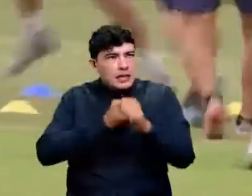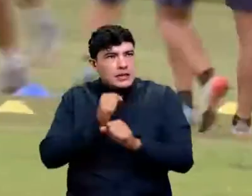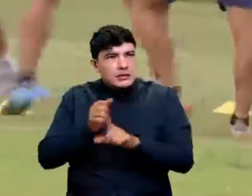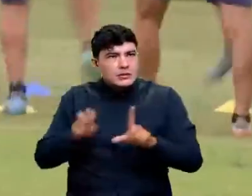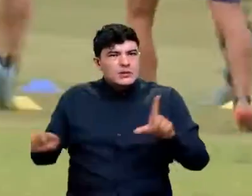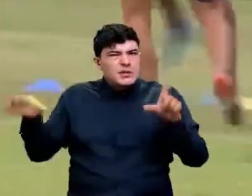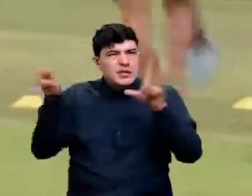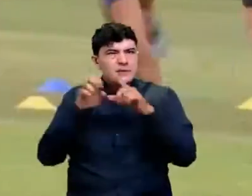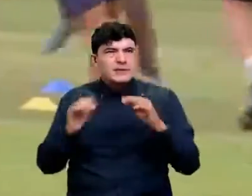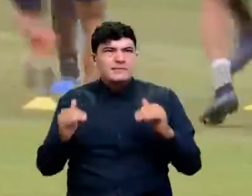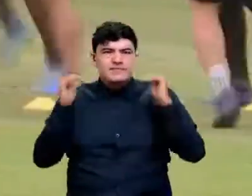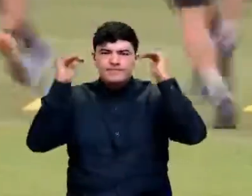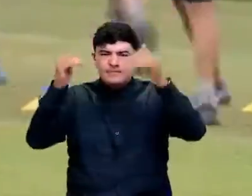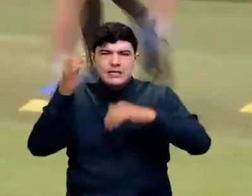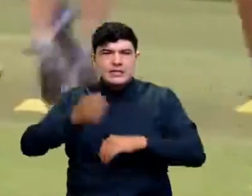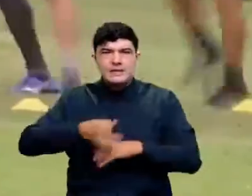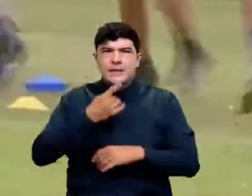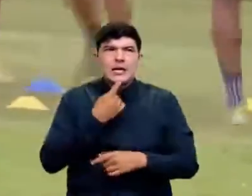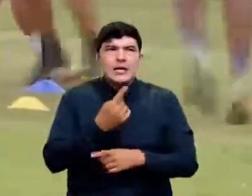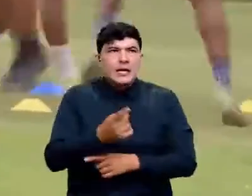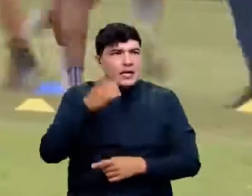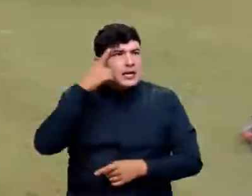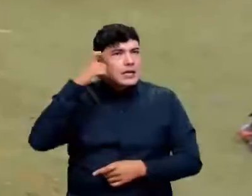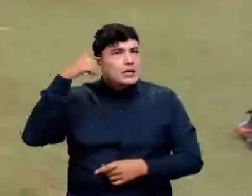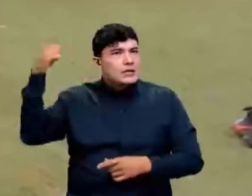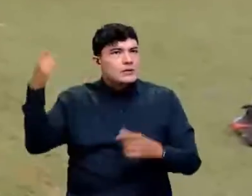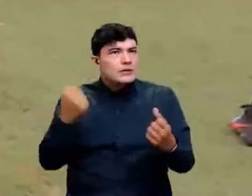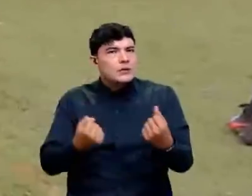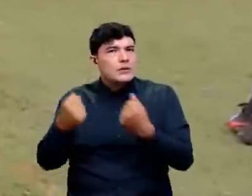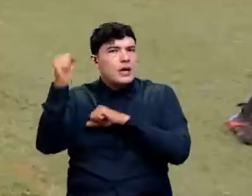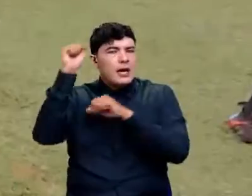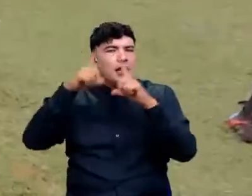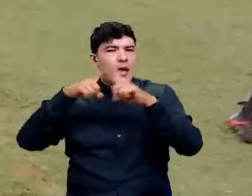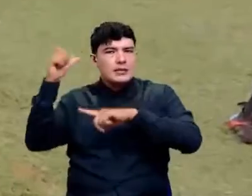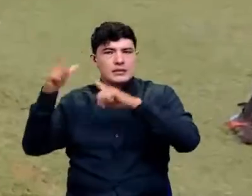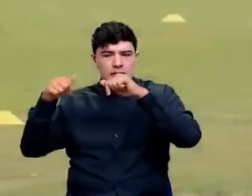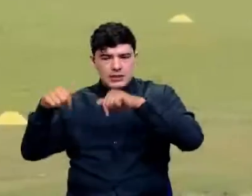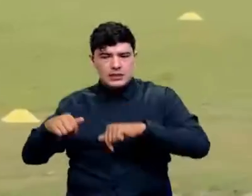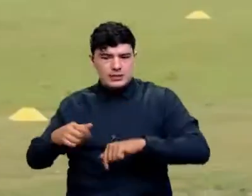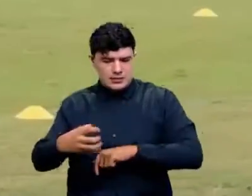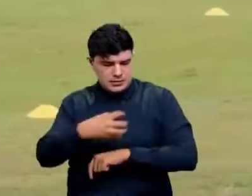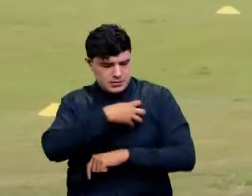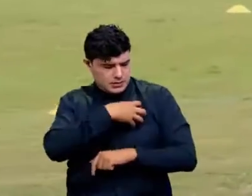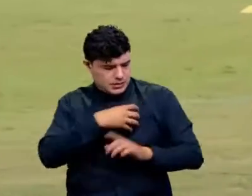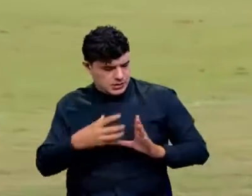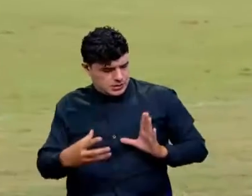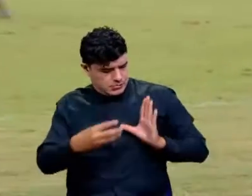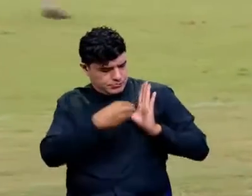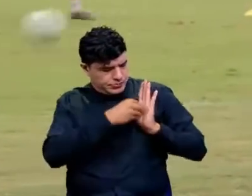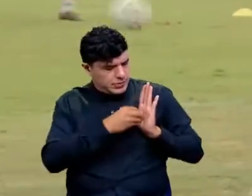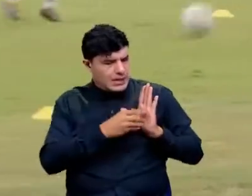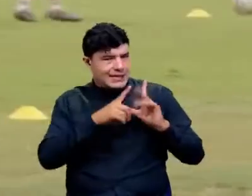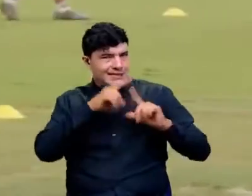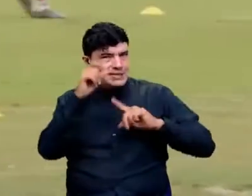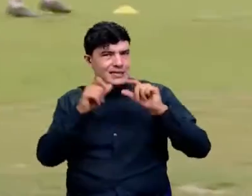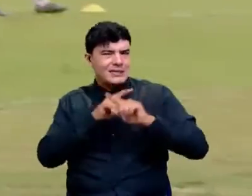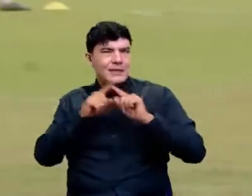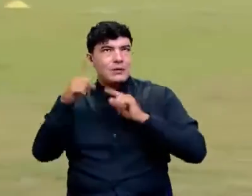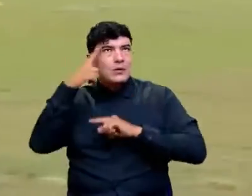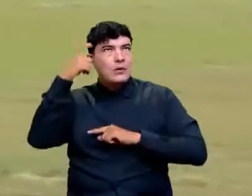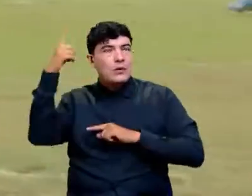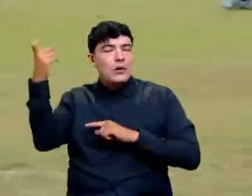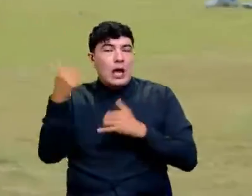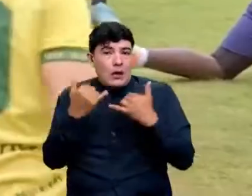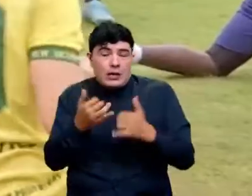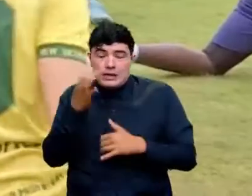siempre digo el sueño de poner una estrella en este escudo pero esto es siempre considerando